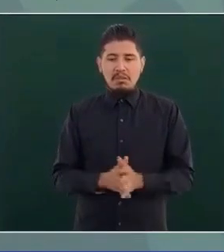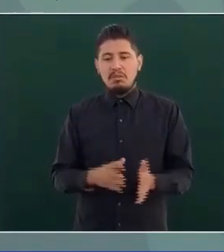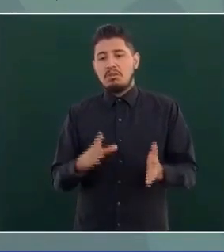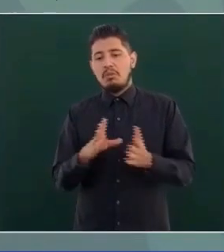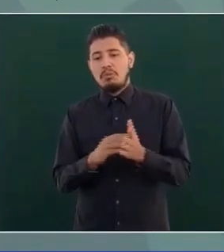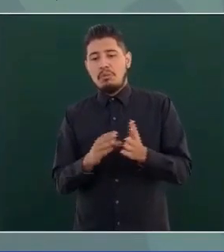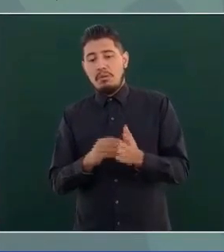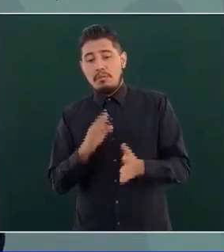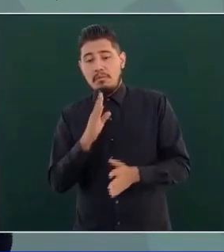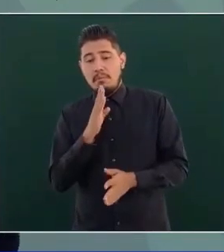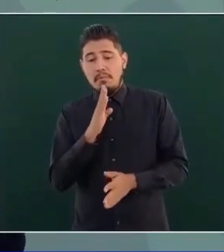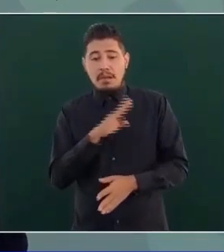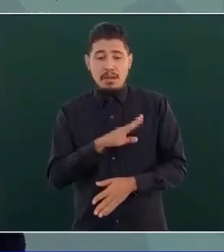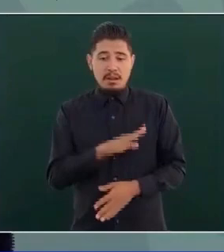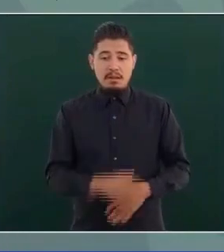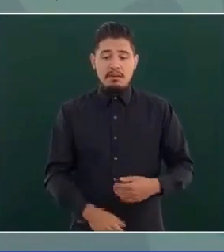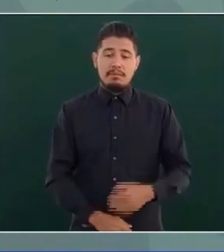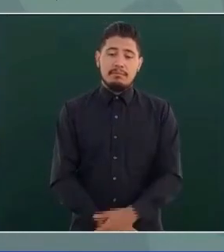copiaron mal.